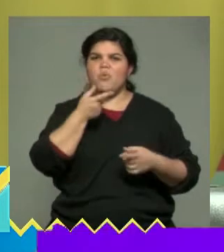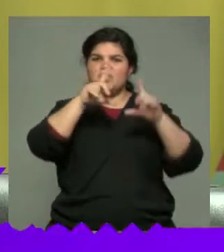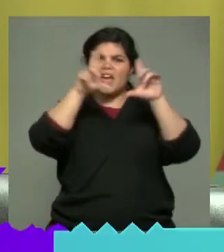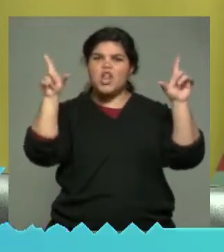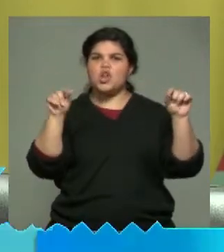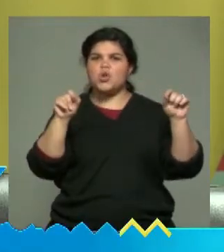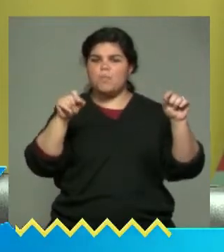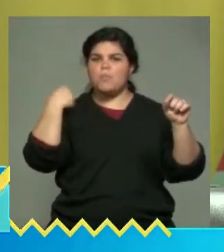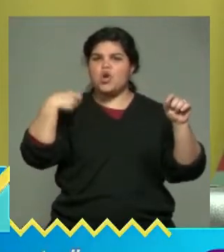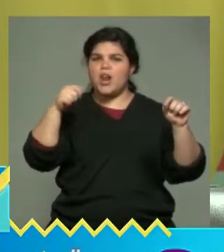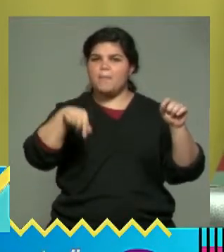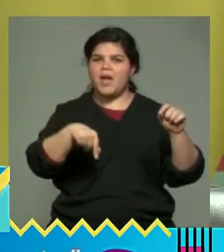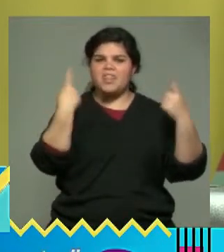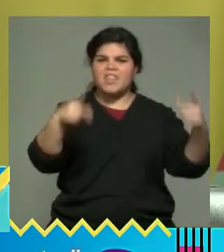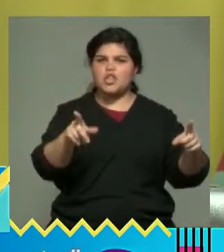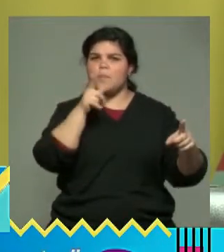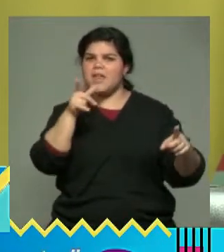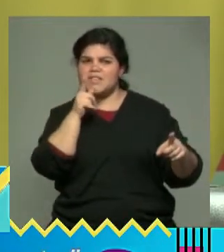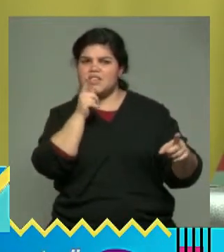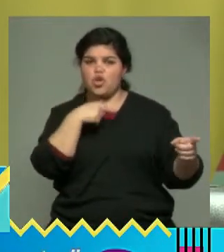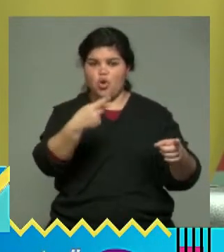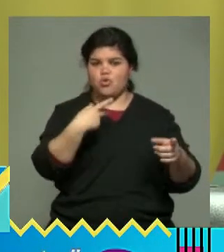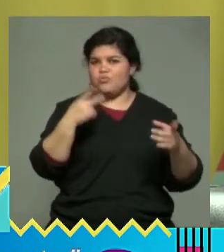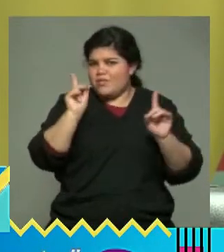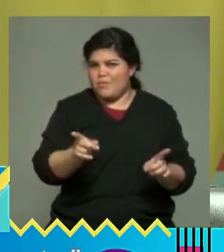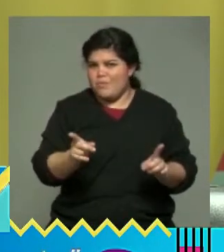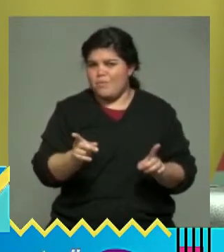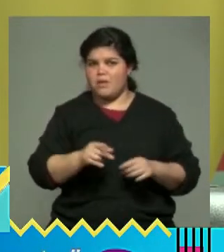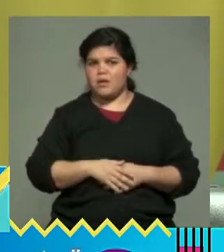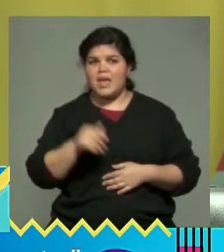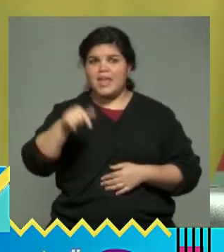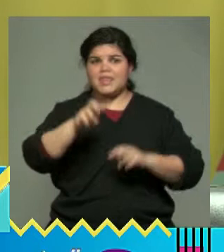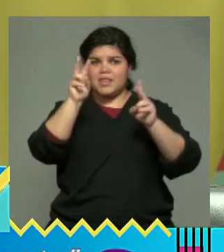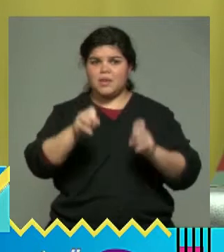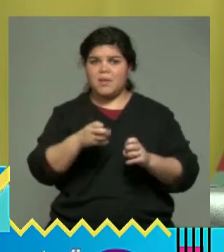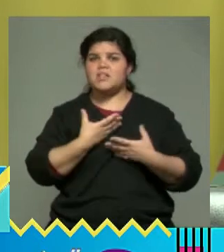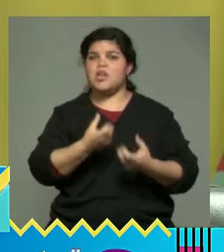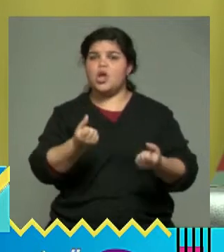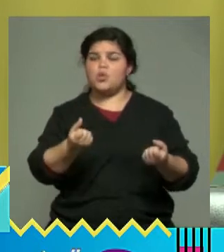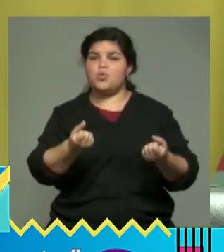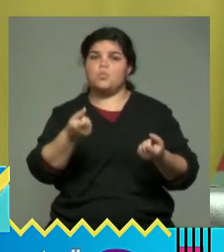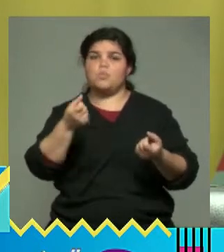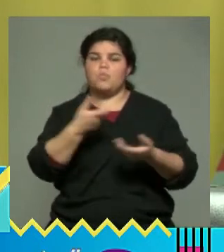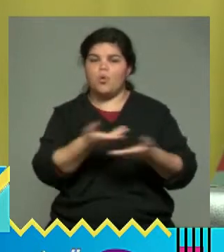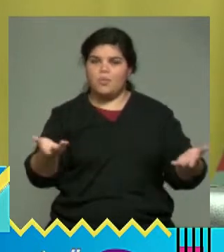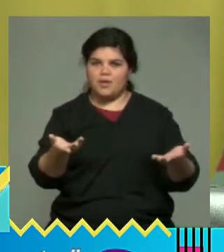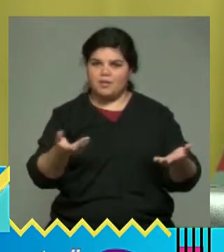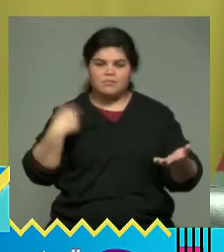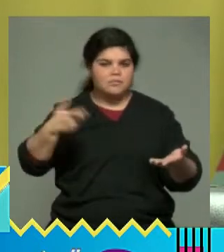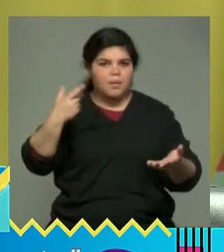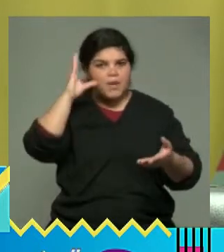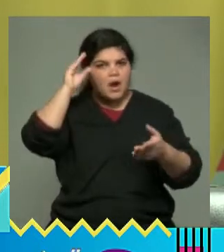que creo que coincidimos también totalmente es este tema de la salud pública. Es una cuestión de salud pública. Y algo en que nos capacitamos